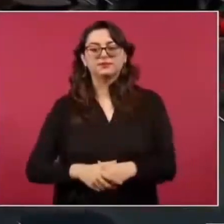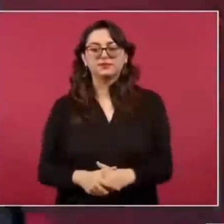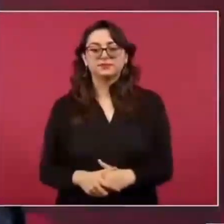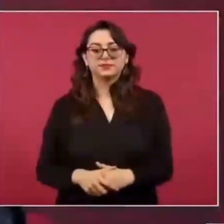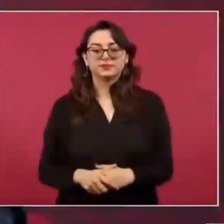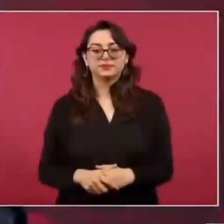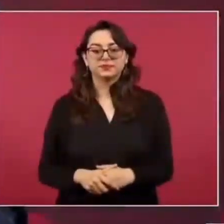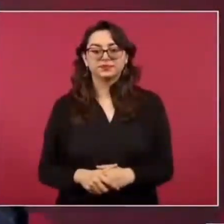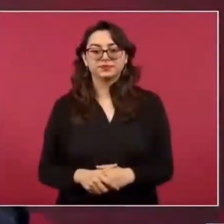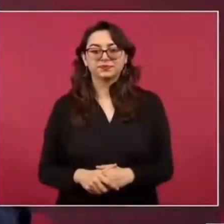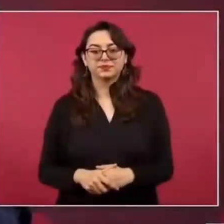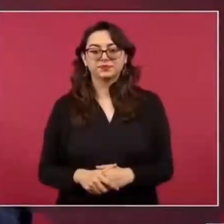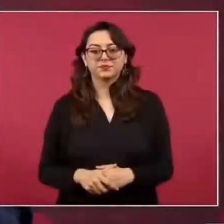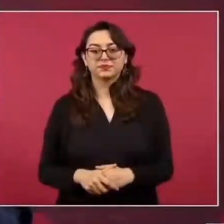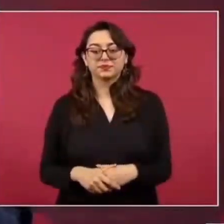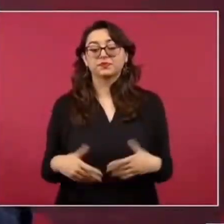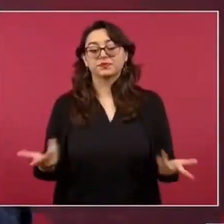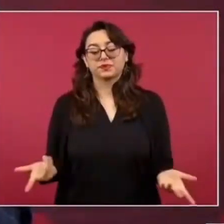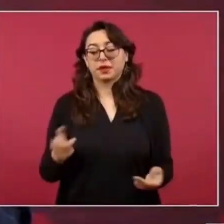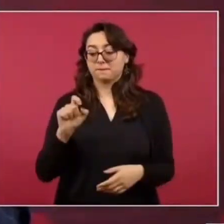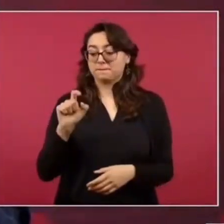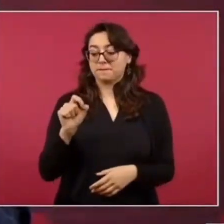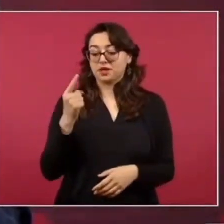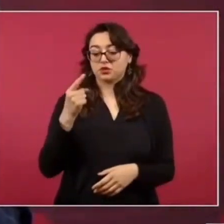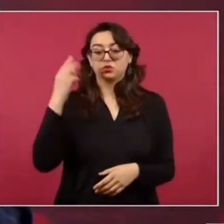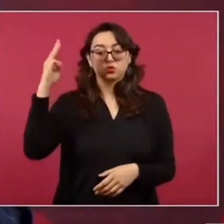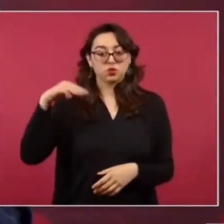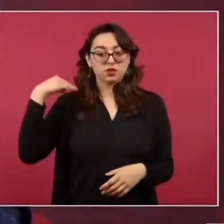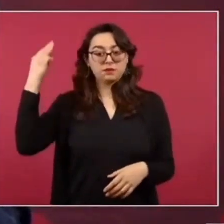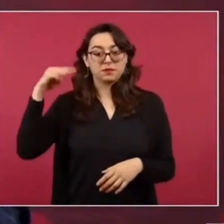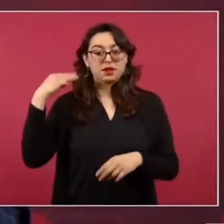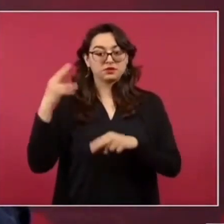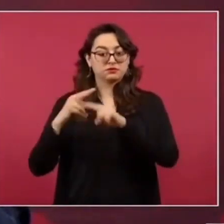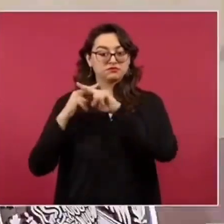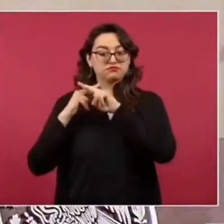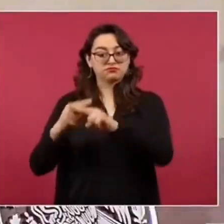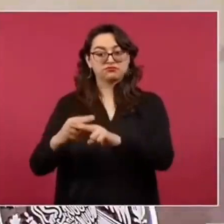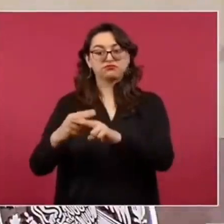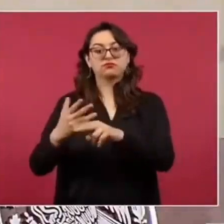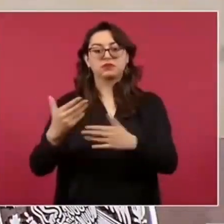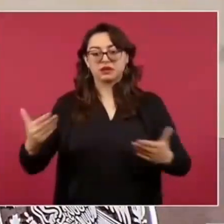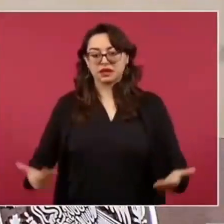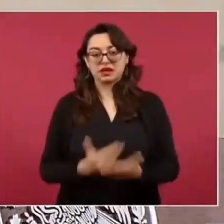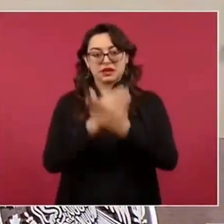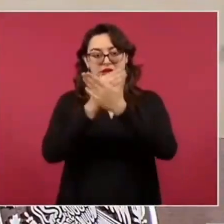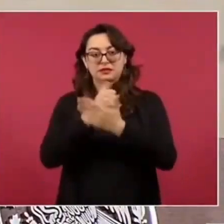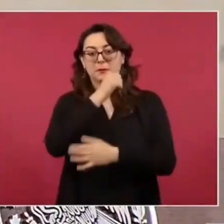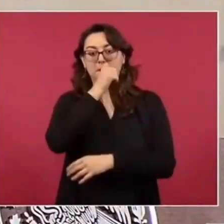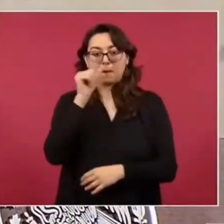Fíjense, es el natalicio de Benito Juárez, la entrada a la primavera.